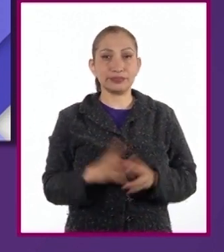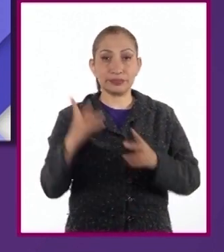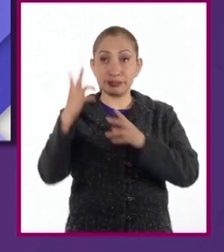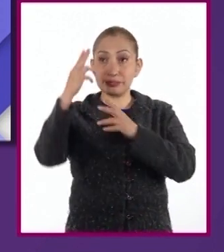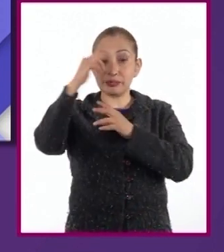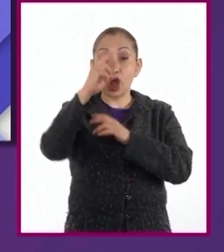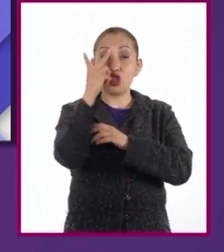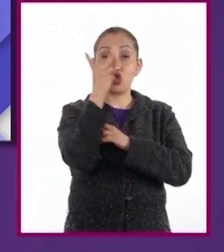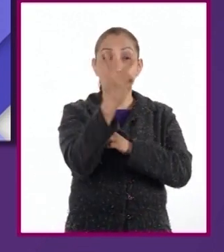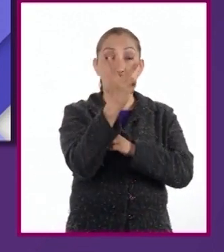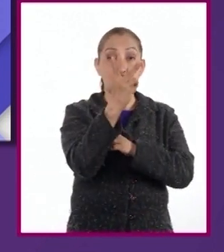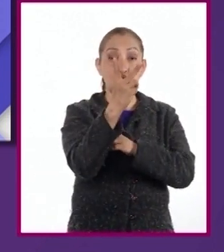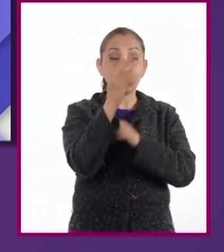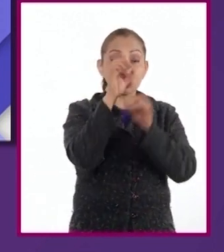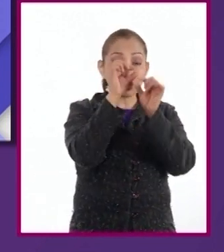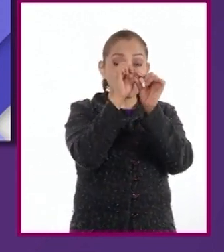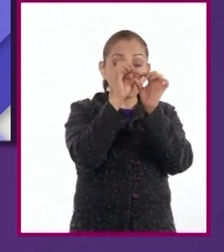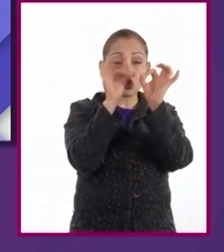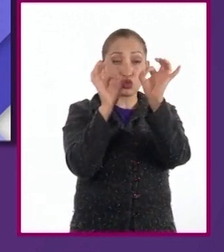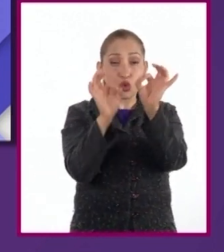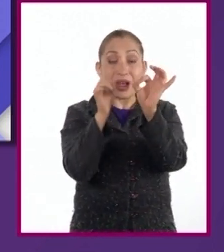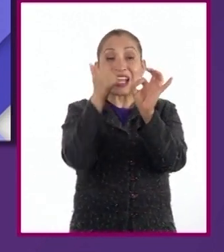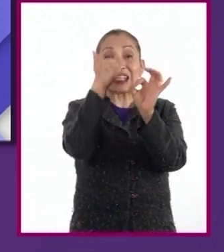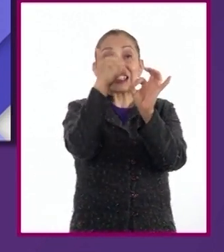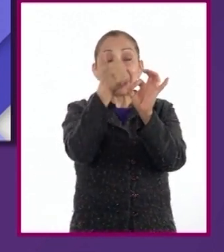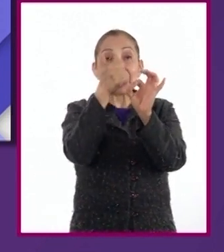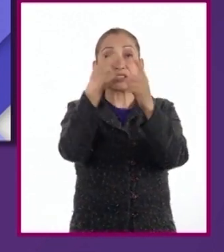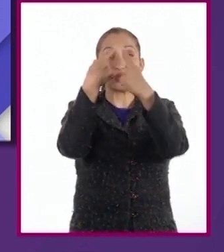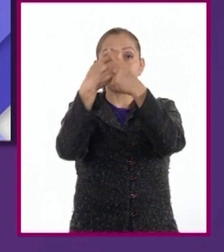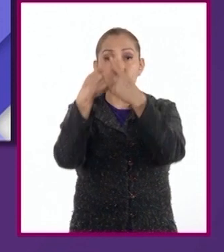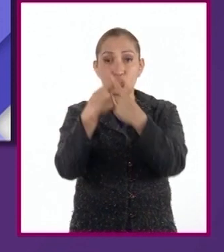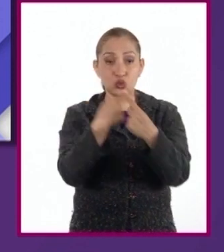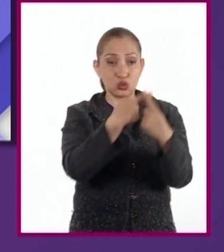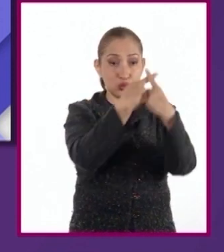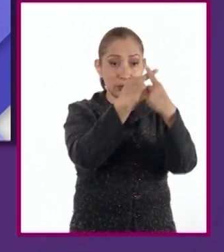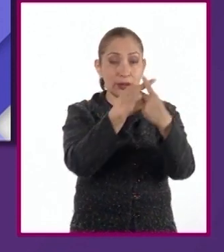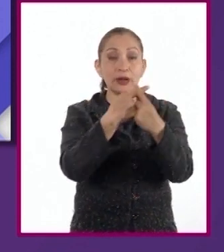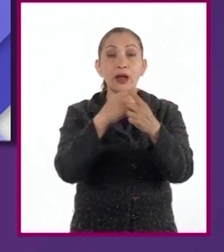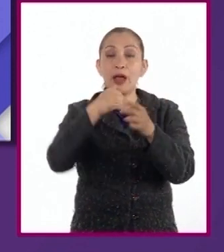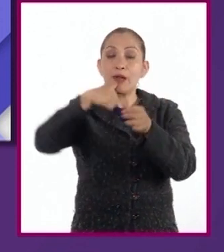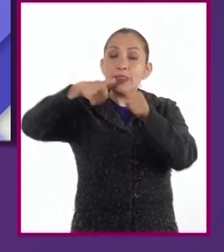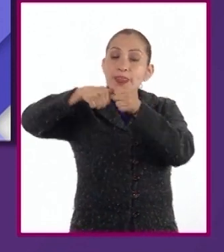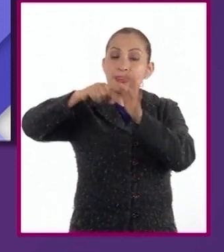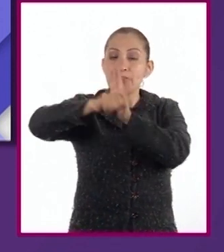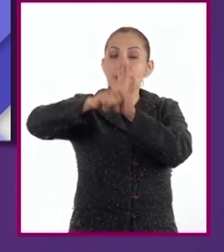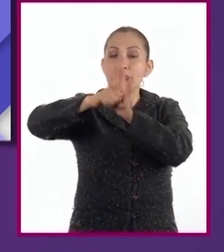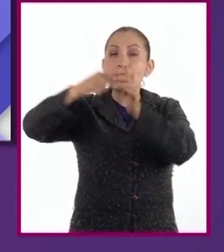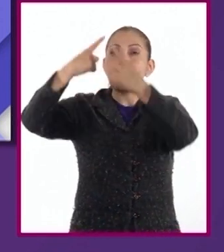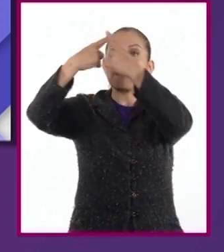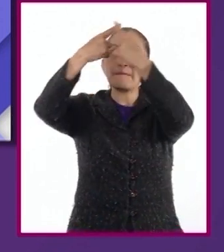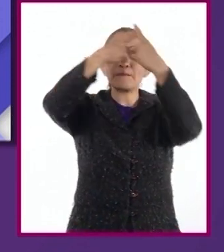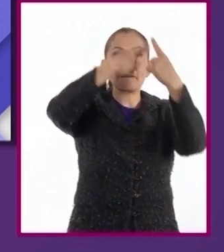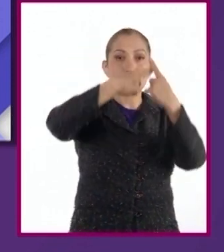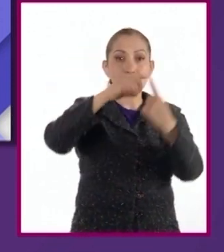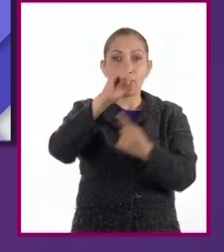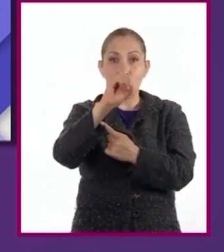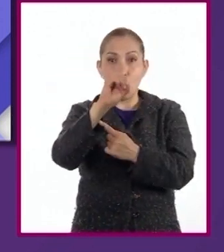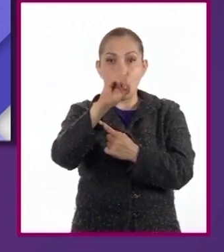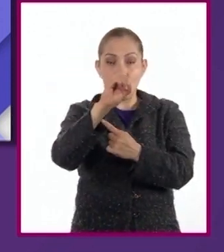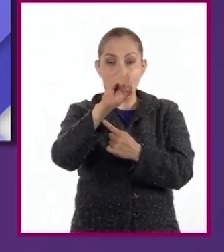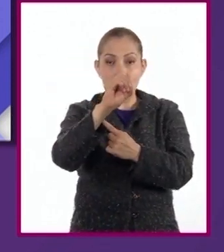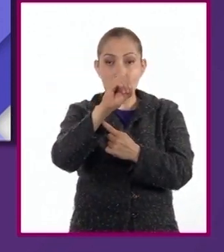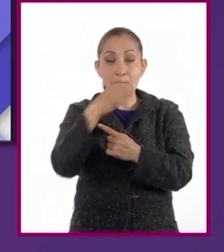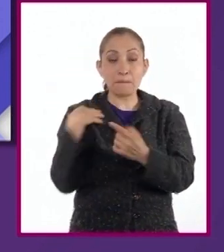Recorten 2 círculos pequeños y las 6 cruces y péguenlas alrededor del círculo que representa el oxígeno.